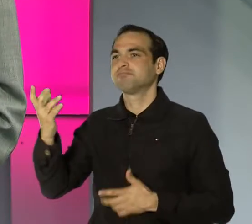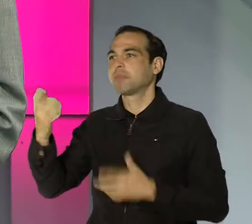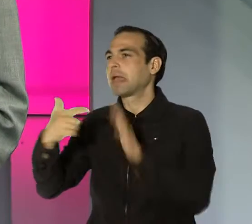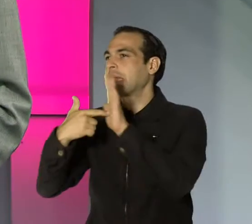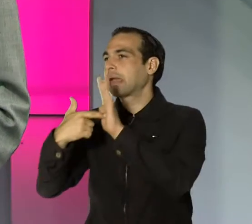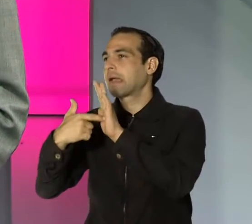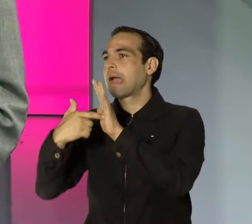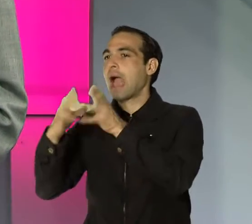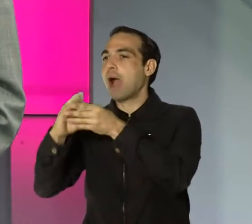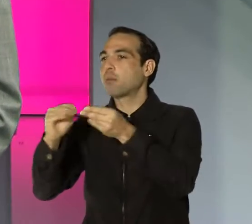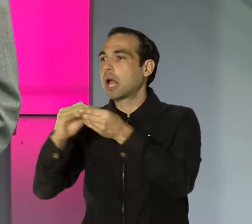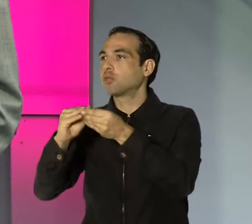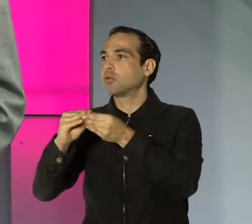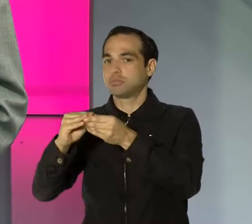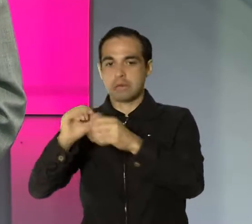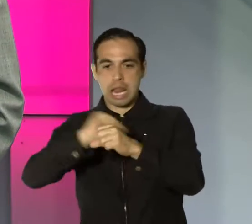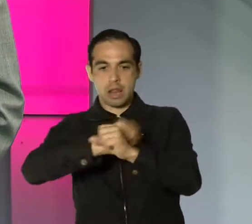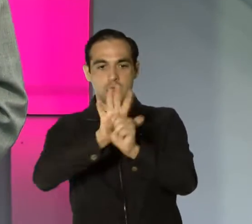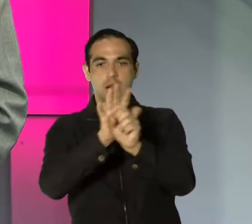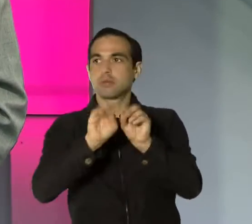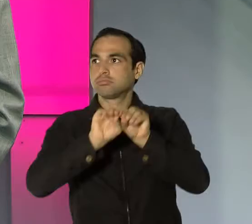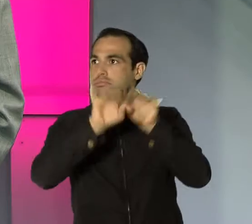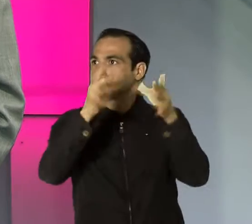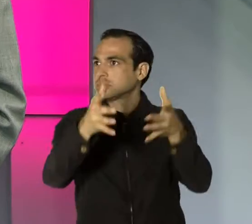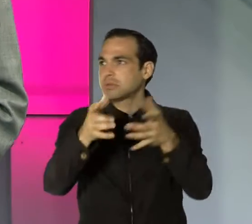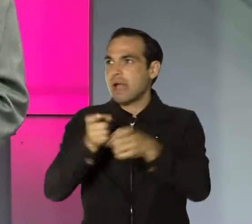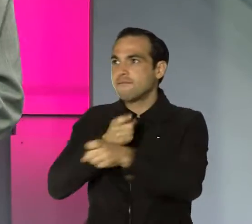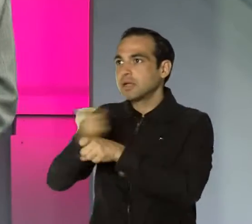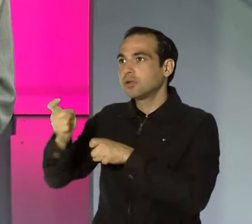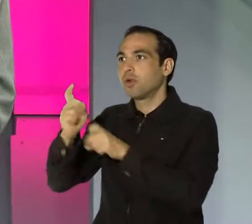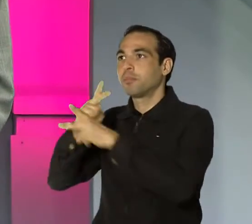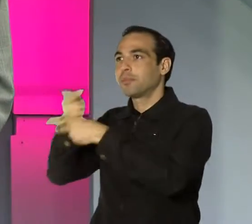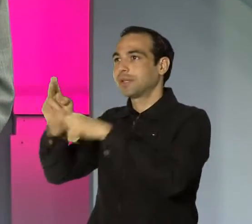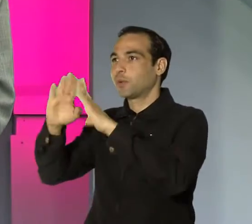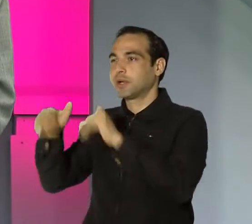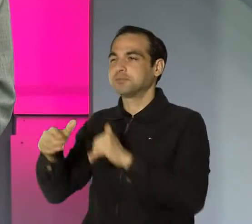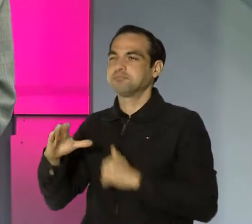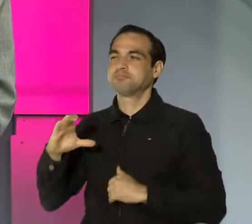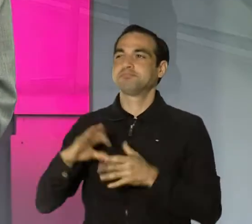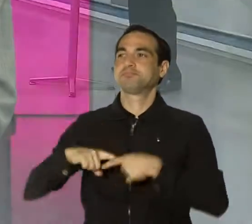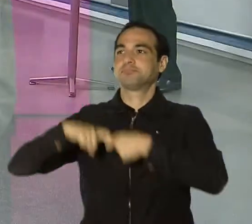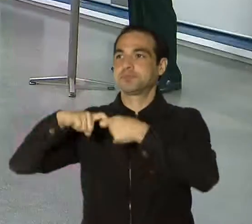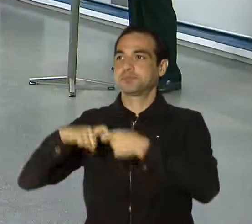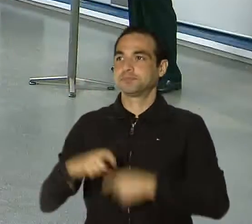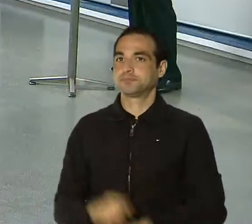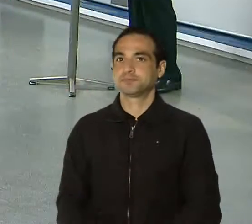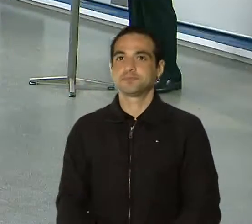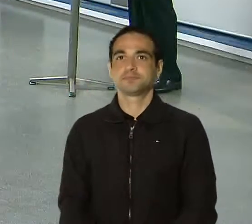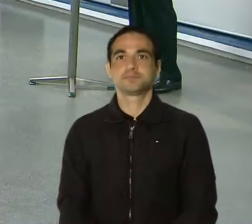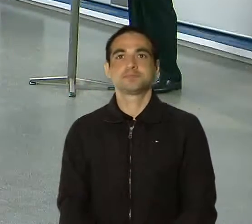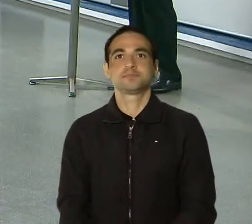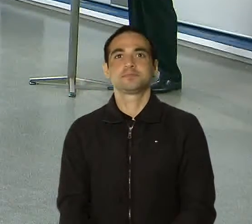pandemia, principalmente en la industria hipotecaria. Hacemos una pausa y continuamos.